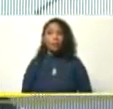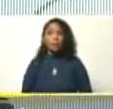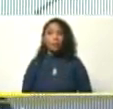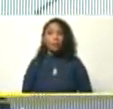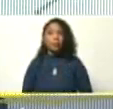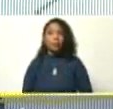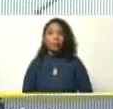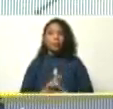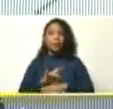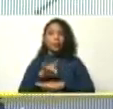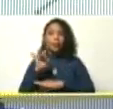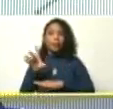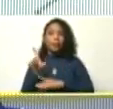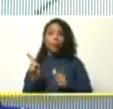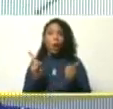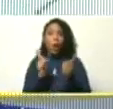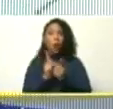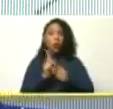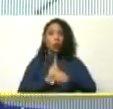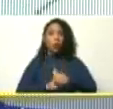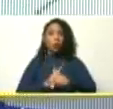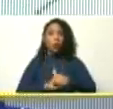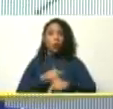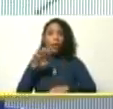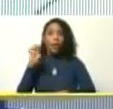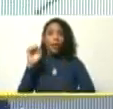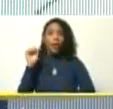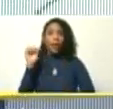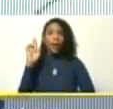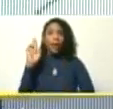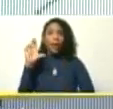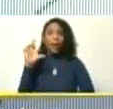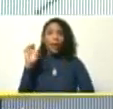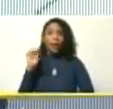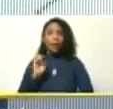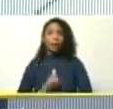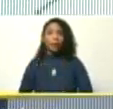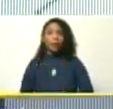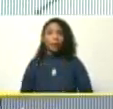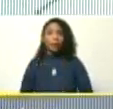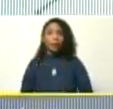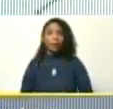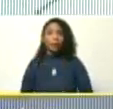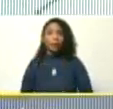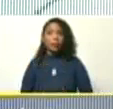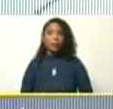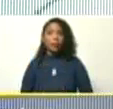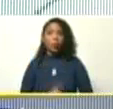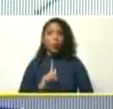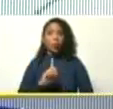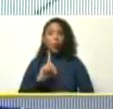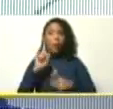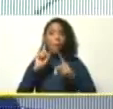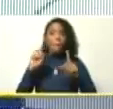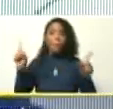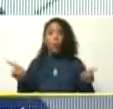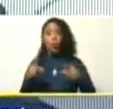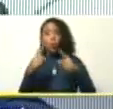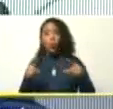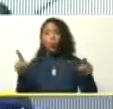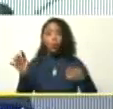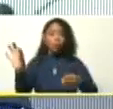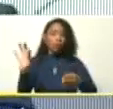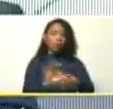Déjeme leerle esta pequeña crónica de Arles sobre esto. con unos músicos de la Filarmónica